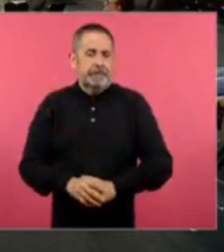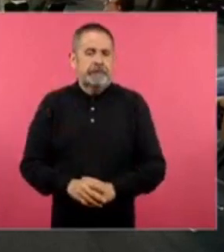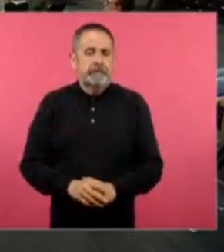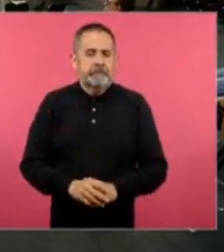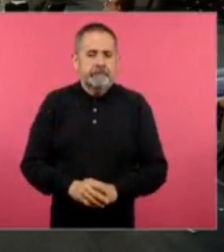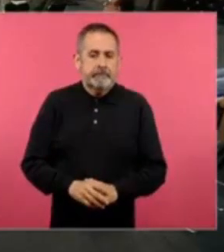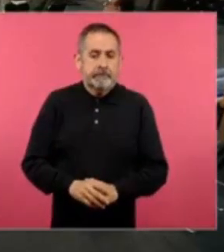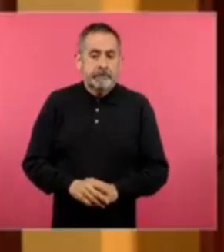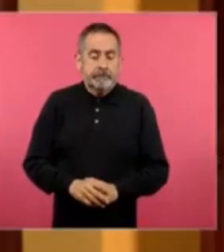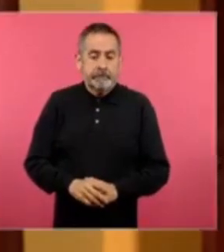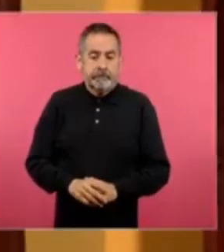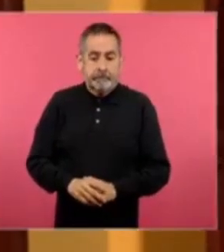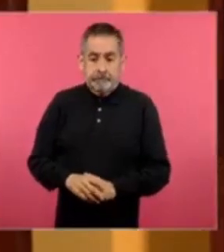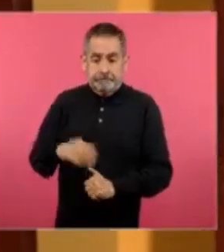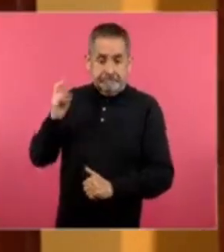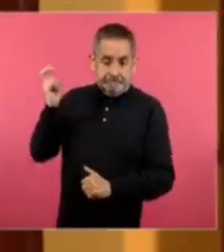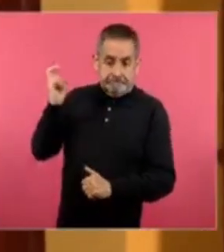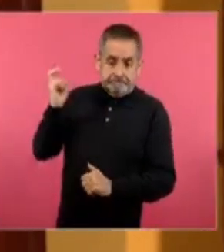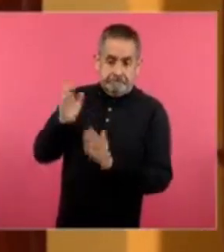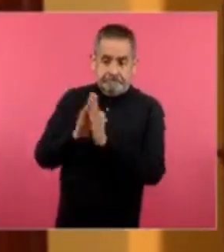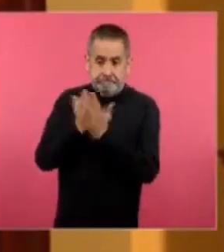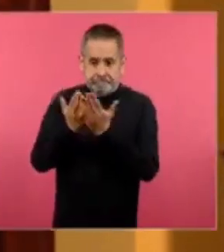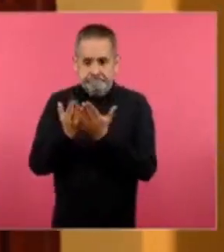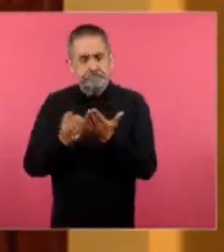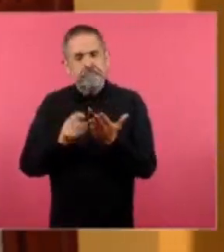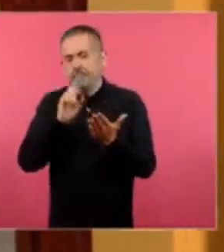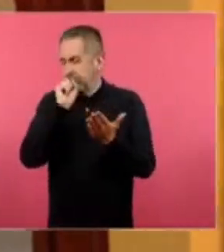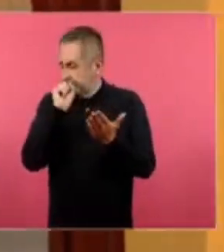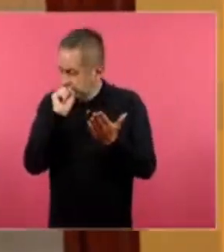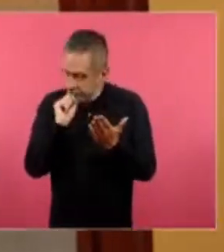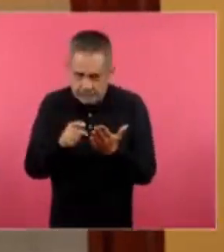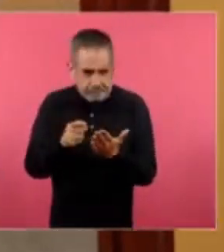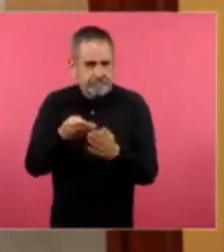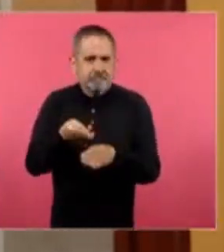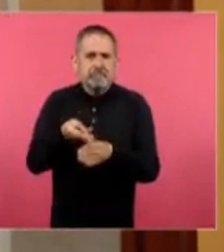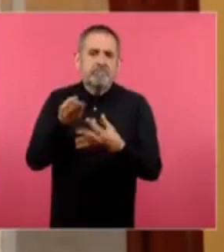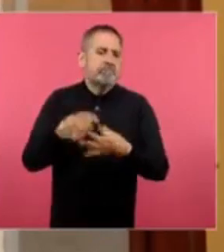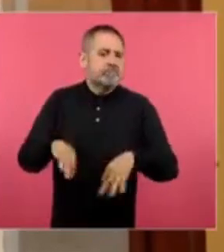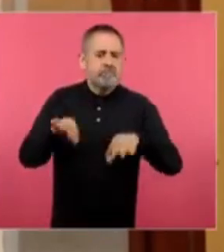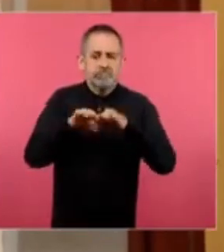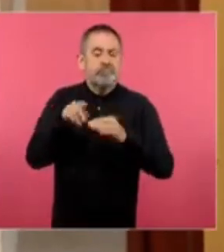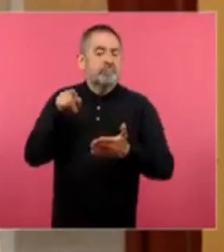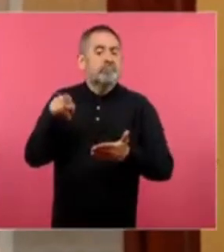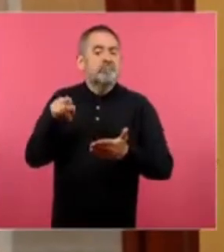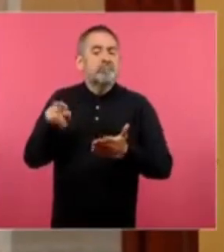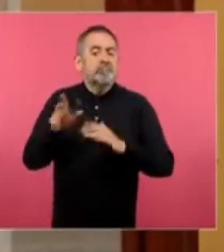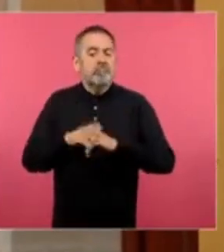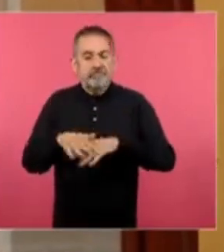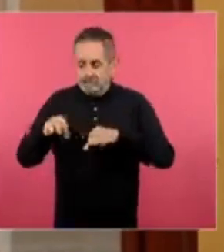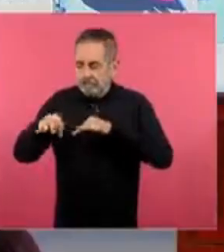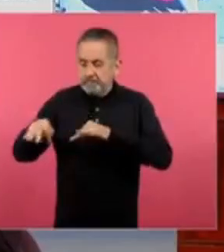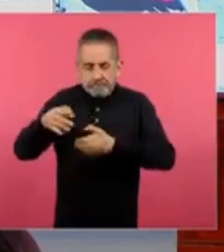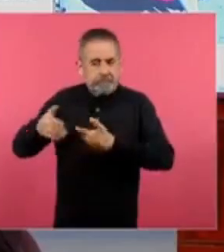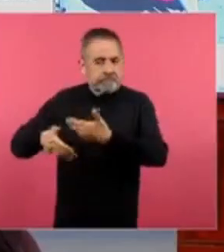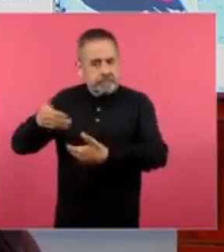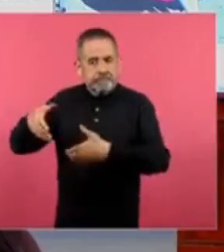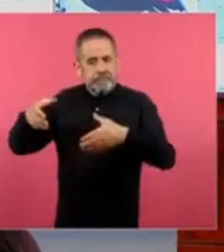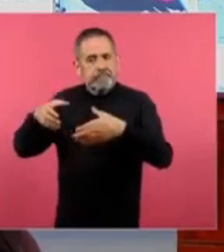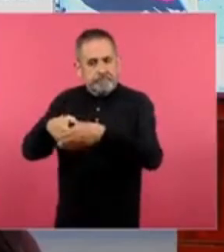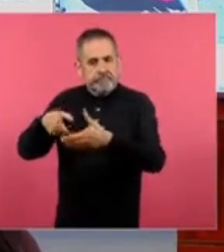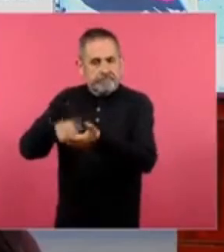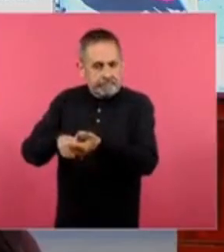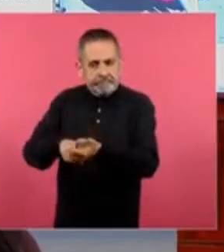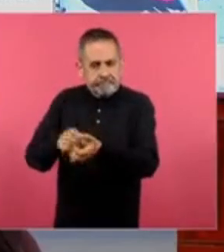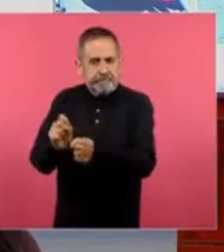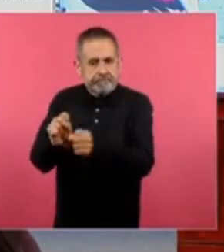Este libro, otra vez, también es muy importante en el trabajo dentro del